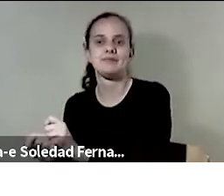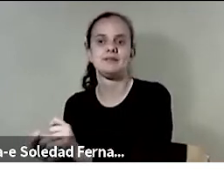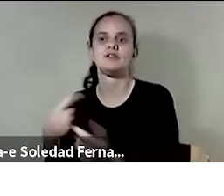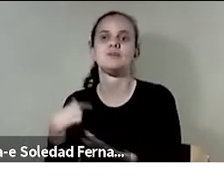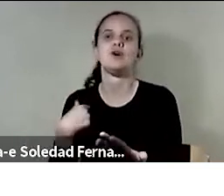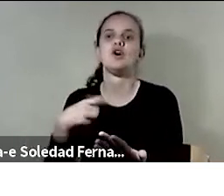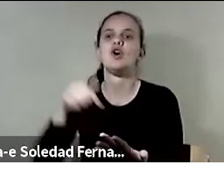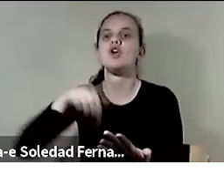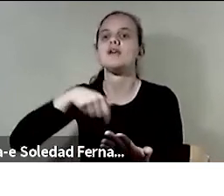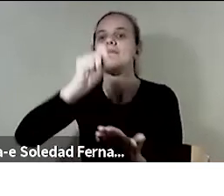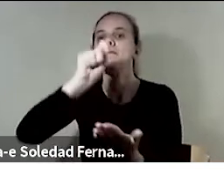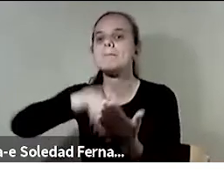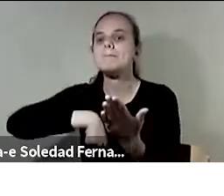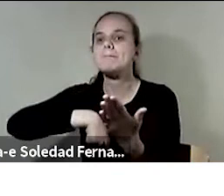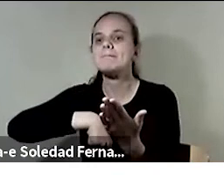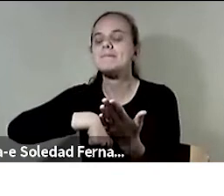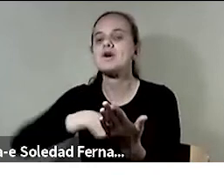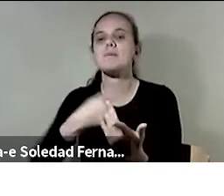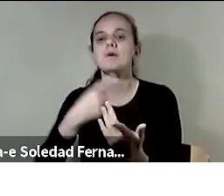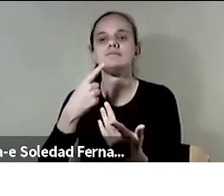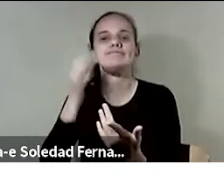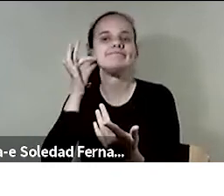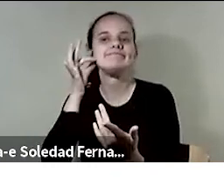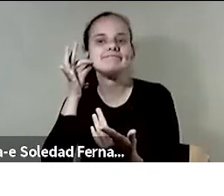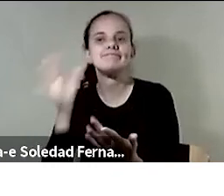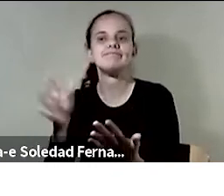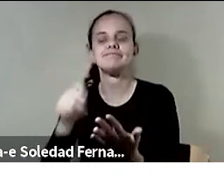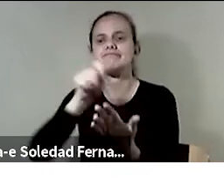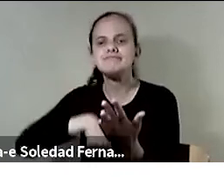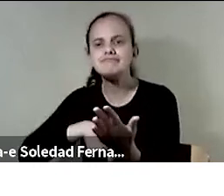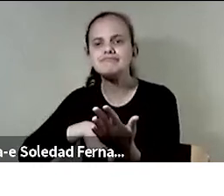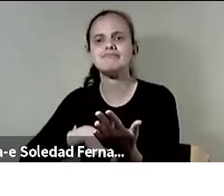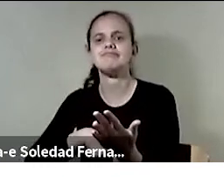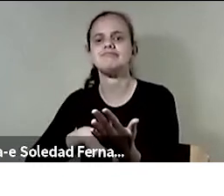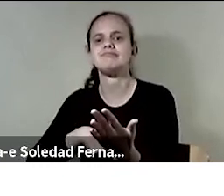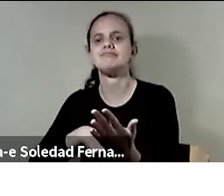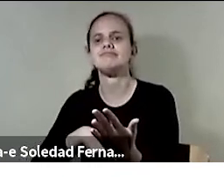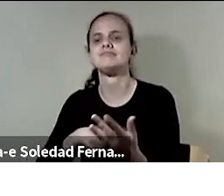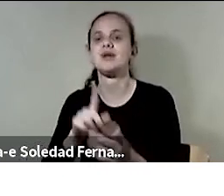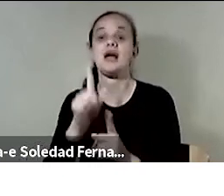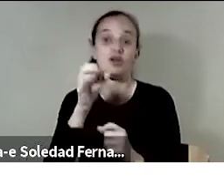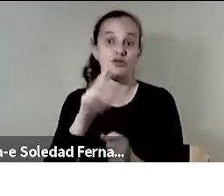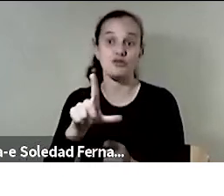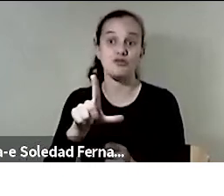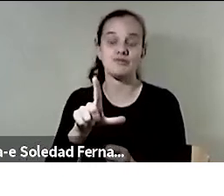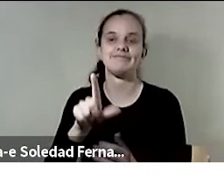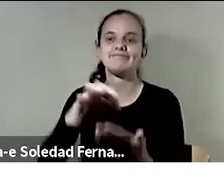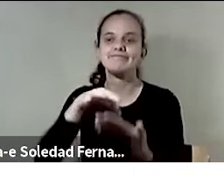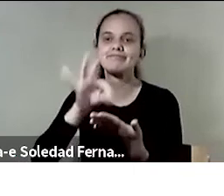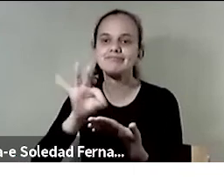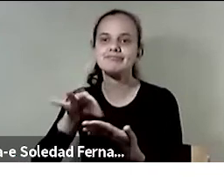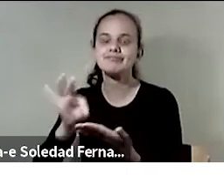que constantemente cambia. Yo te puedo decir como profesional, te puedo firmar como un perito, por ejemplo, como un auditor. De hecho va a haber una